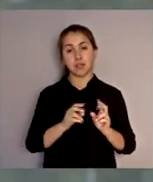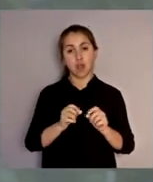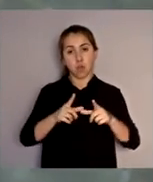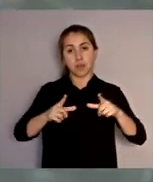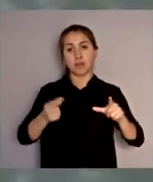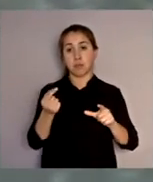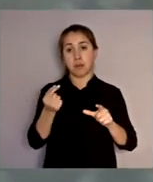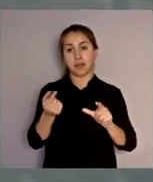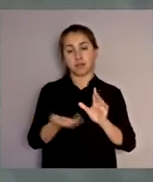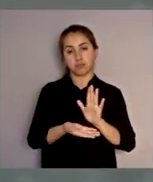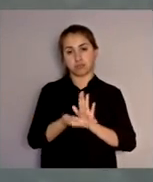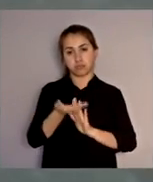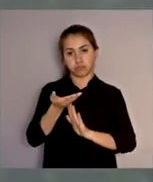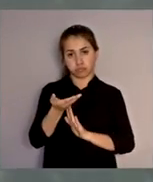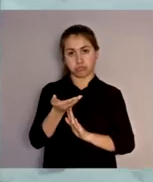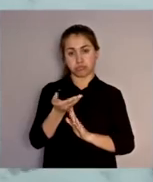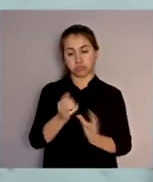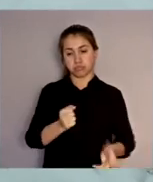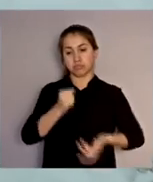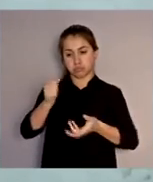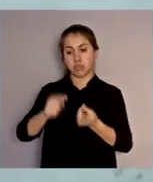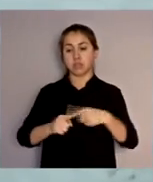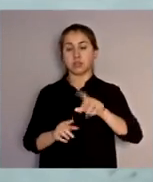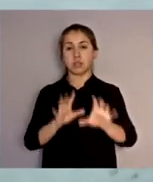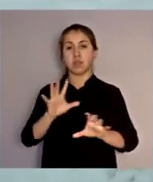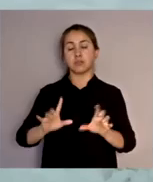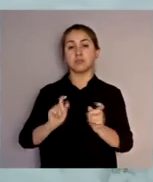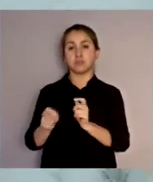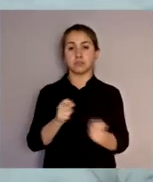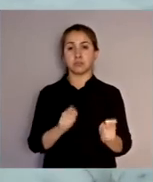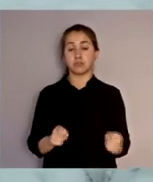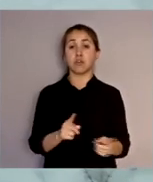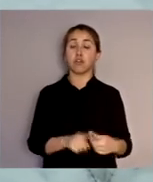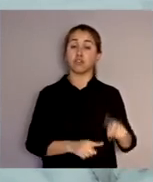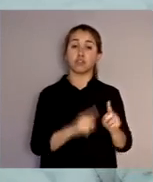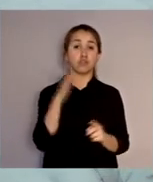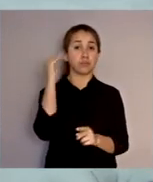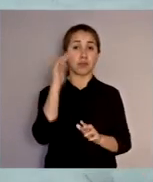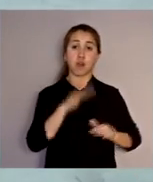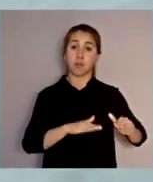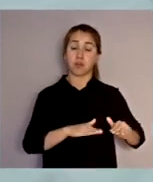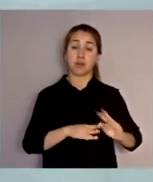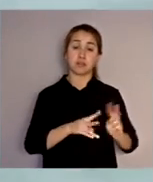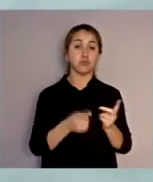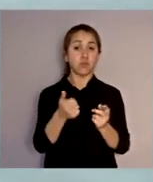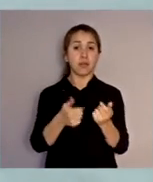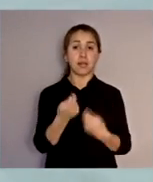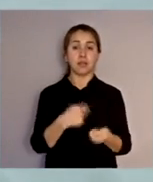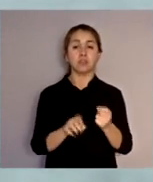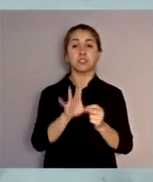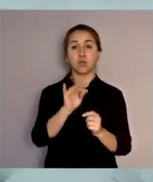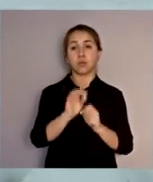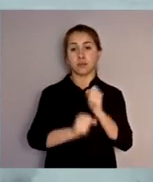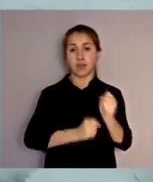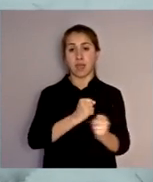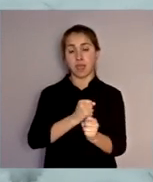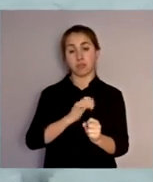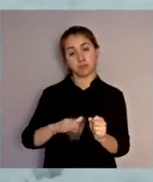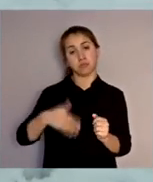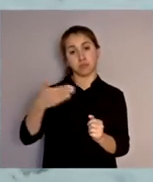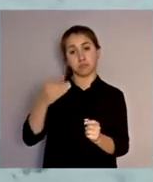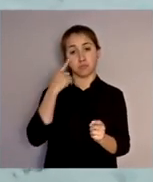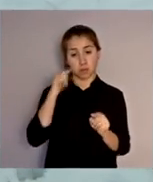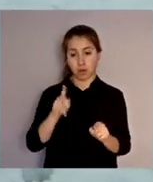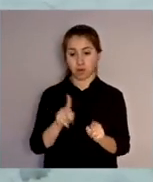aumentar capital y se puede invertir en otra cosa. Pero en este caso, que uno sabe de que a lo mejor va a ser un buen negocio en 50 años, ¿no es cierto?, pero hoy día no lo